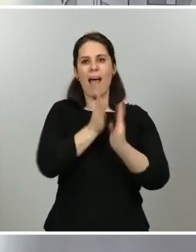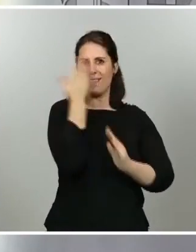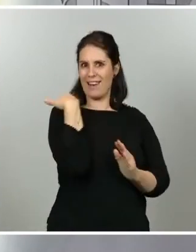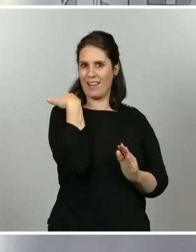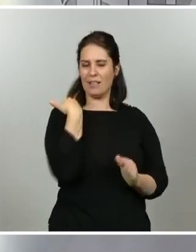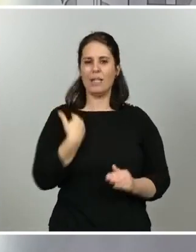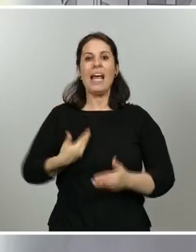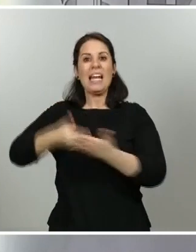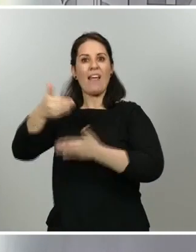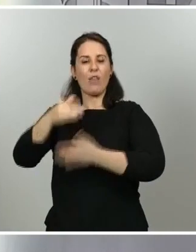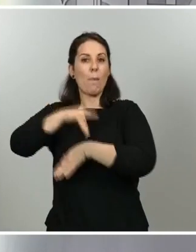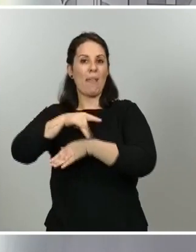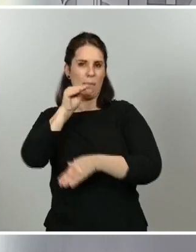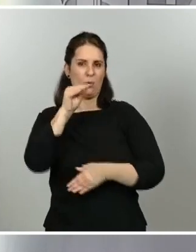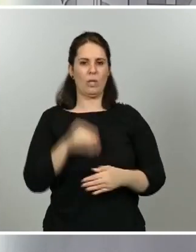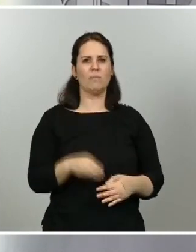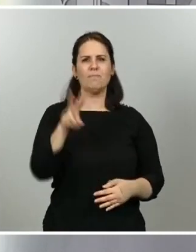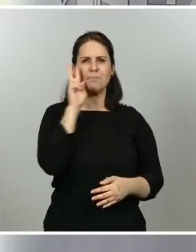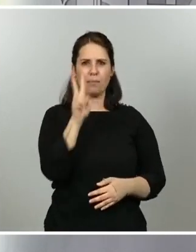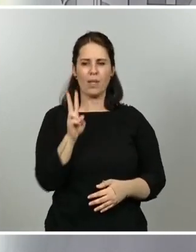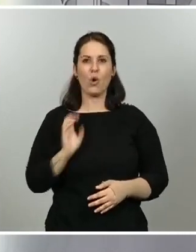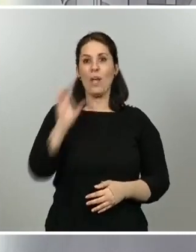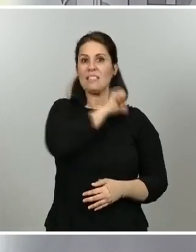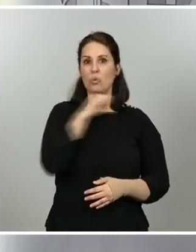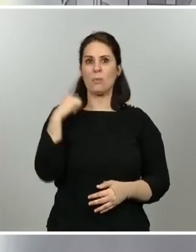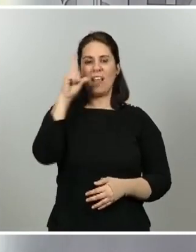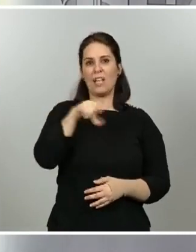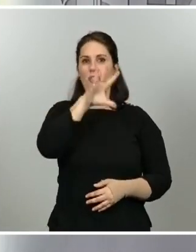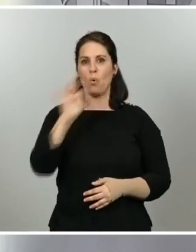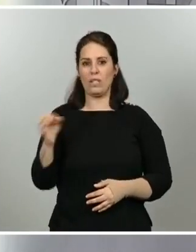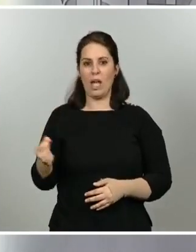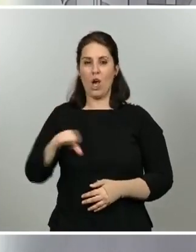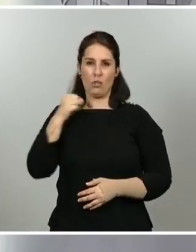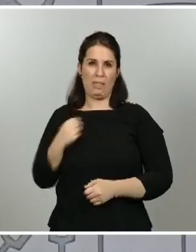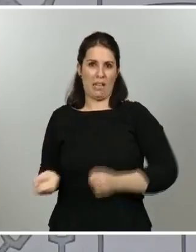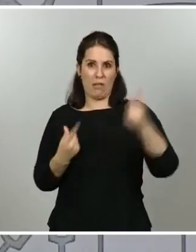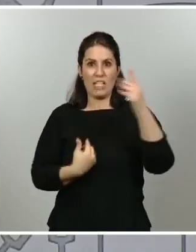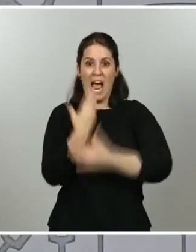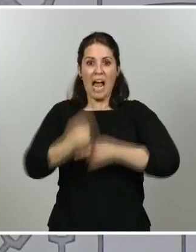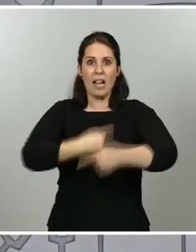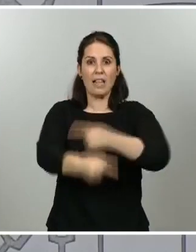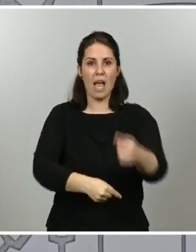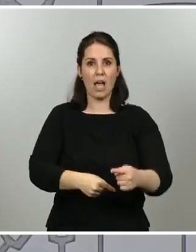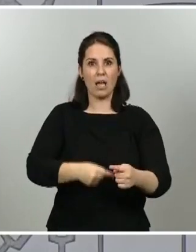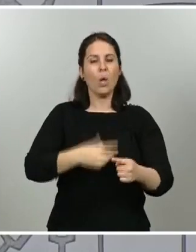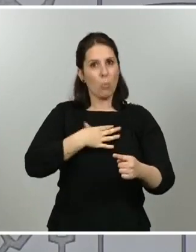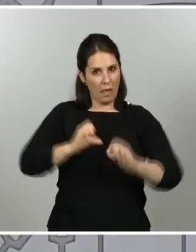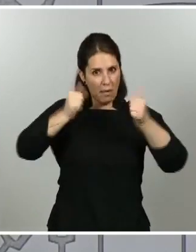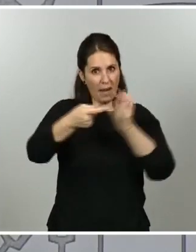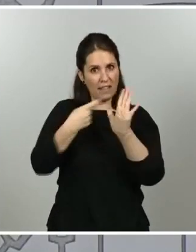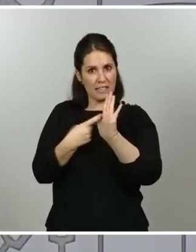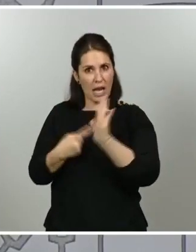pregunta, ¿ve viable que comunidades autónomas con más de 150 hospitalizaciones al día inicien la desescalada? Vamos